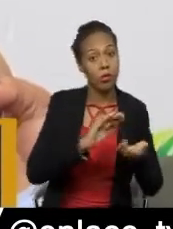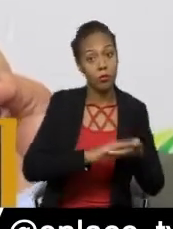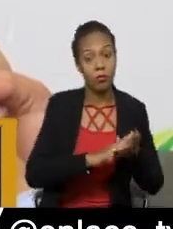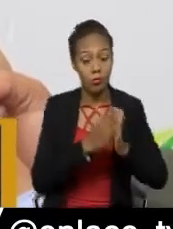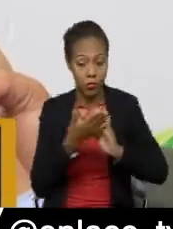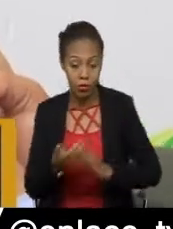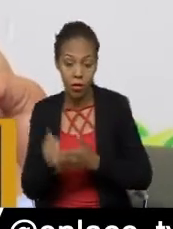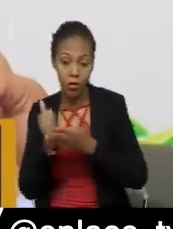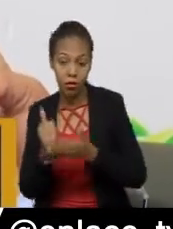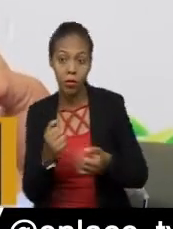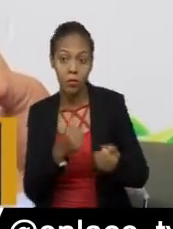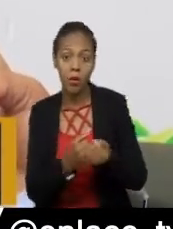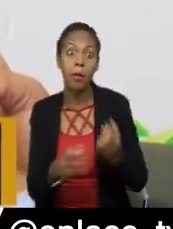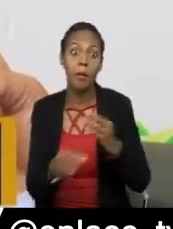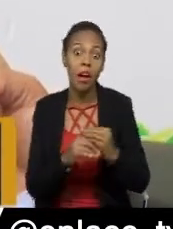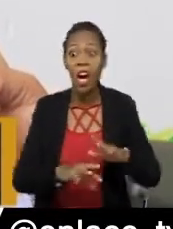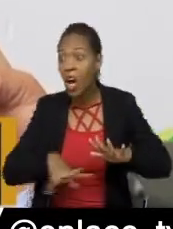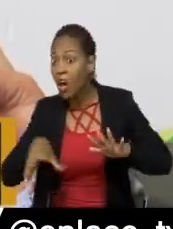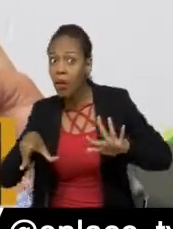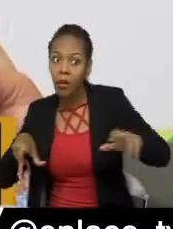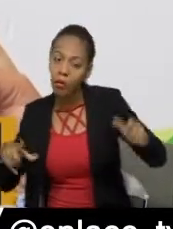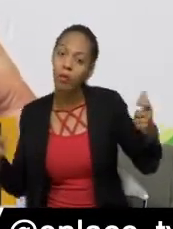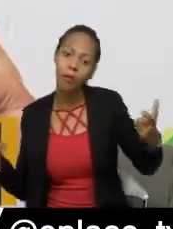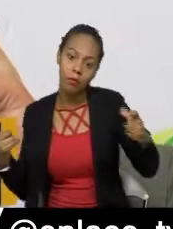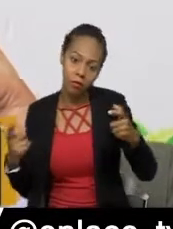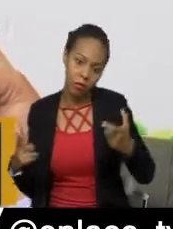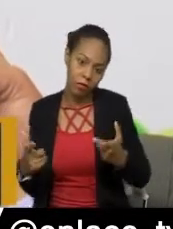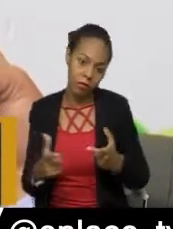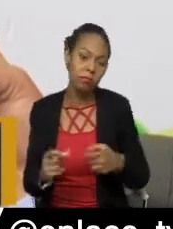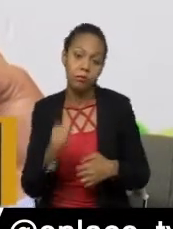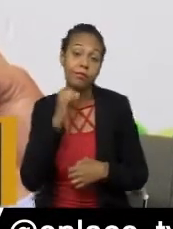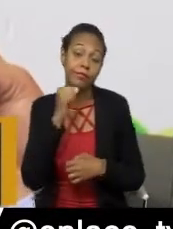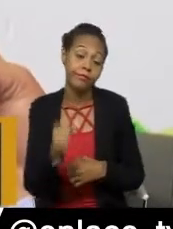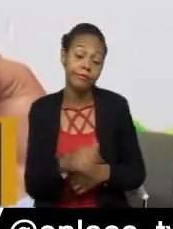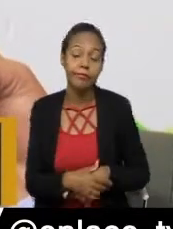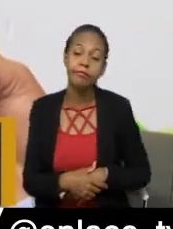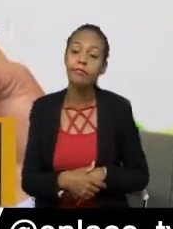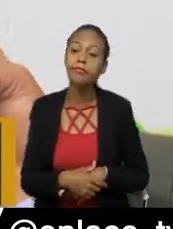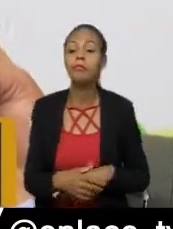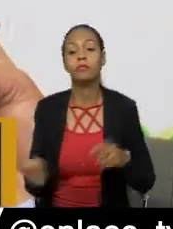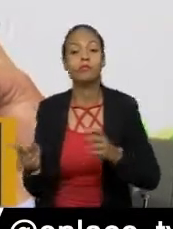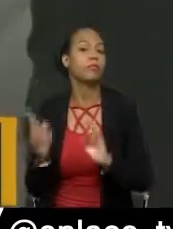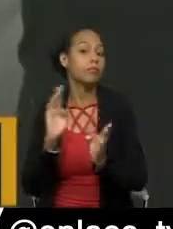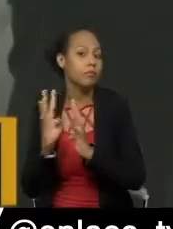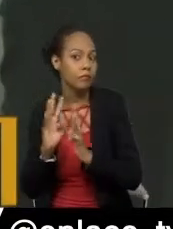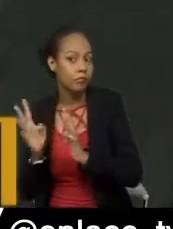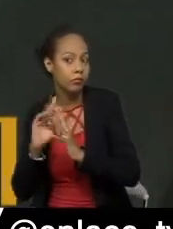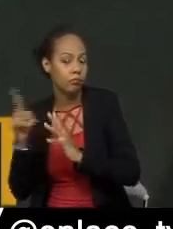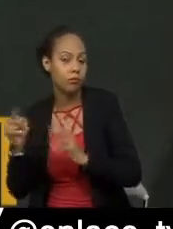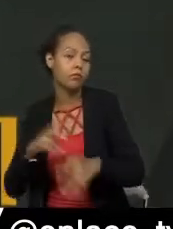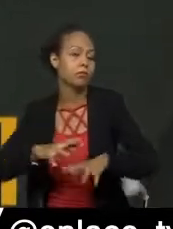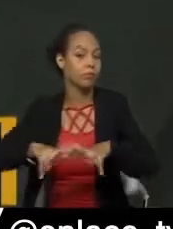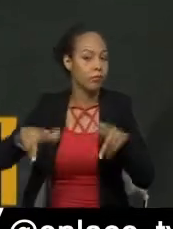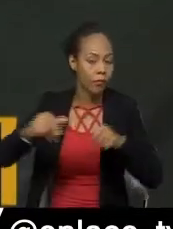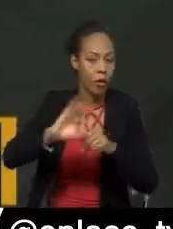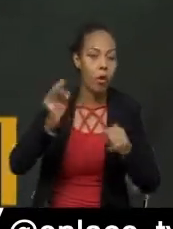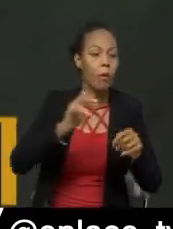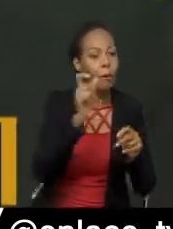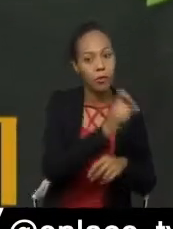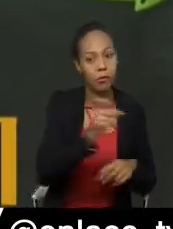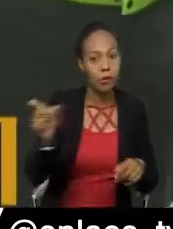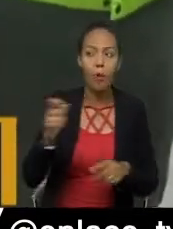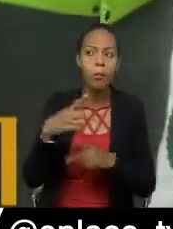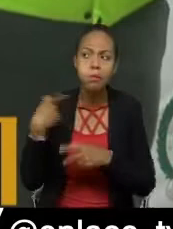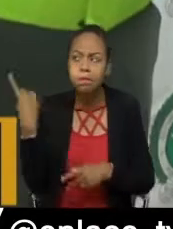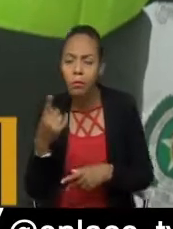en especial en los delitos que afectan la seguridad ciudadana, como es el hurto a comercio, el hurto a personas y el hurto a los ciudadanos de común, a